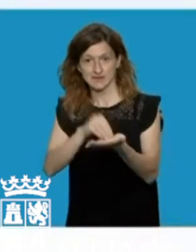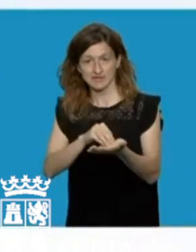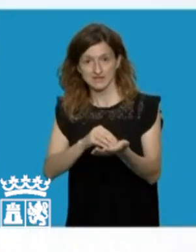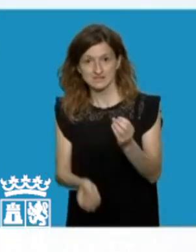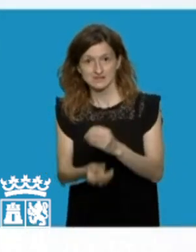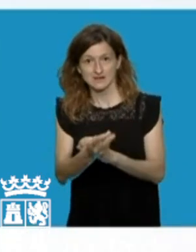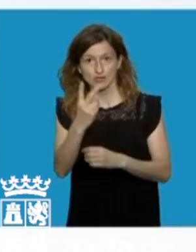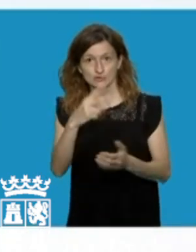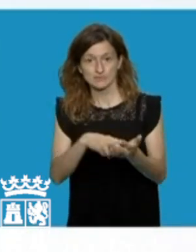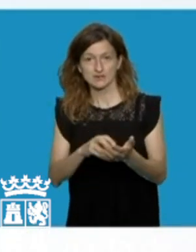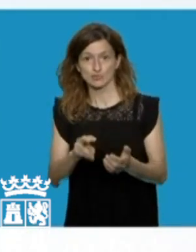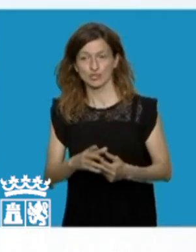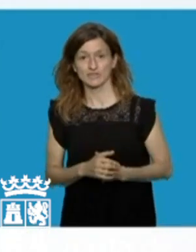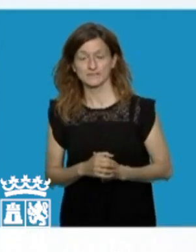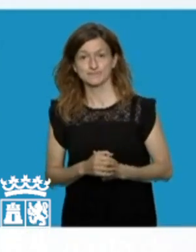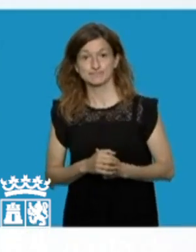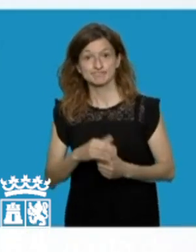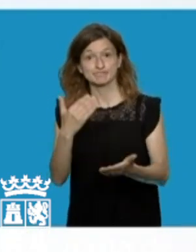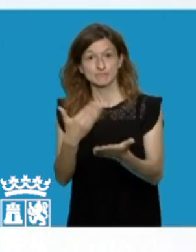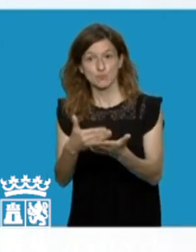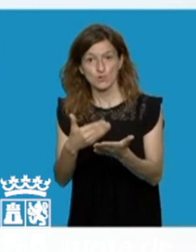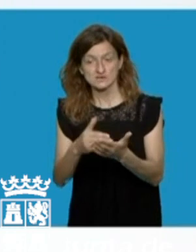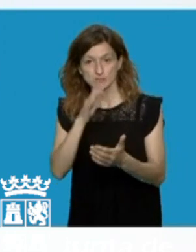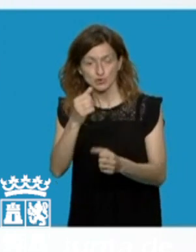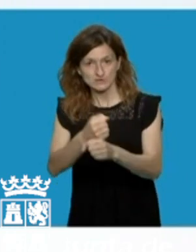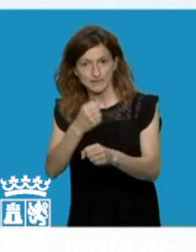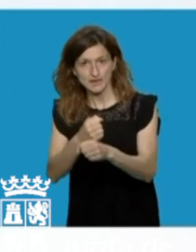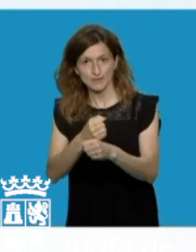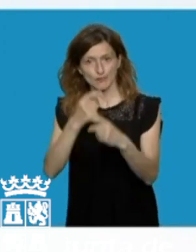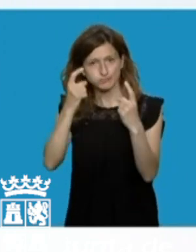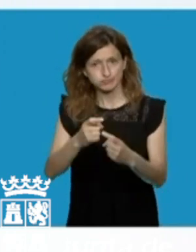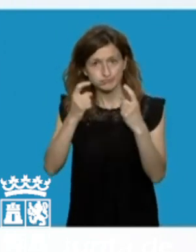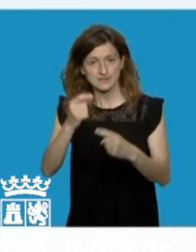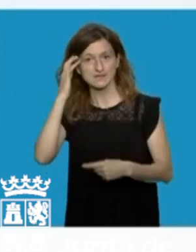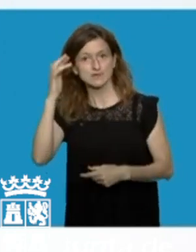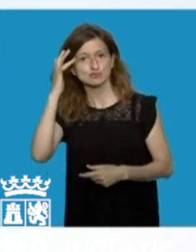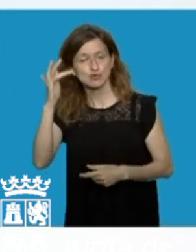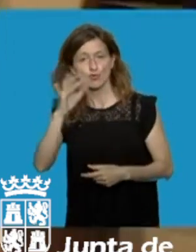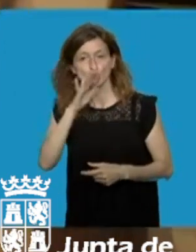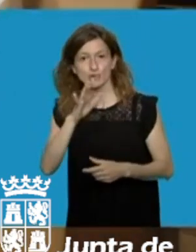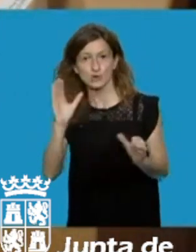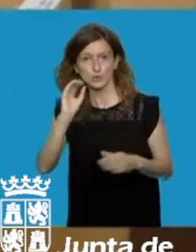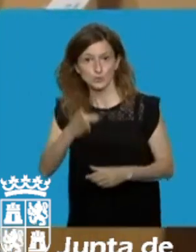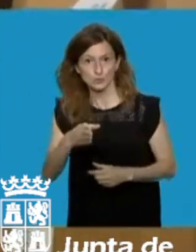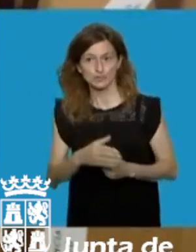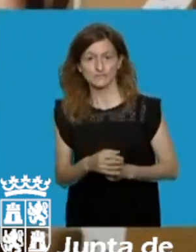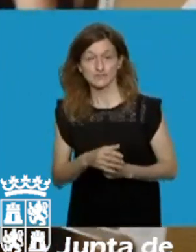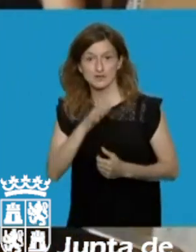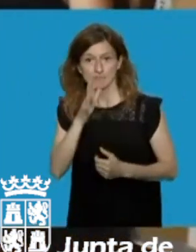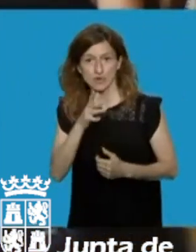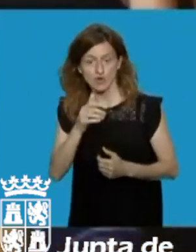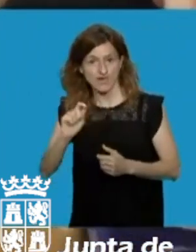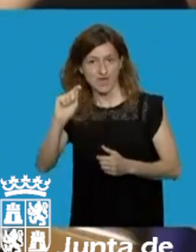el año 2012. Ello es una muestra patente del trabajo, de la constancia y de la ilusión que hay detrás de este club, cuyo